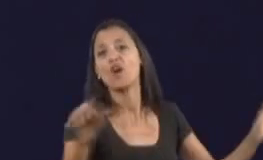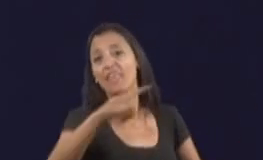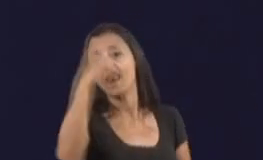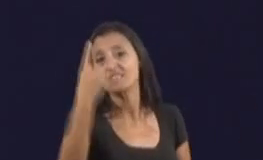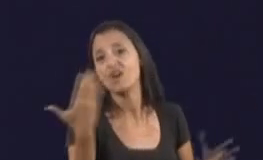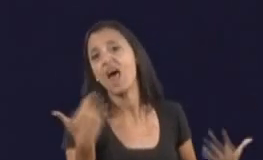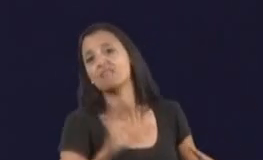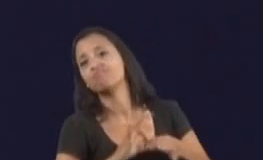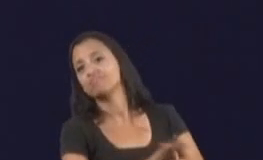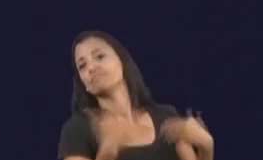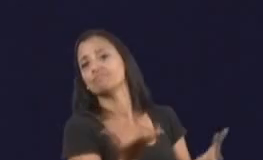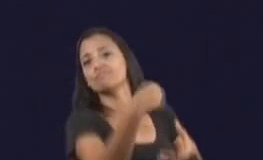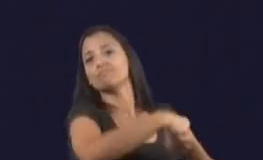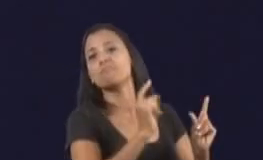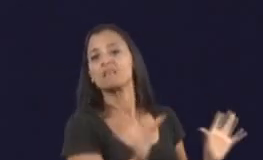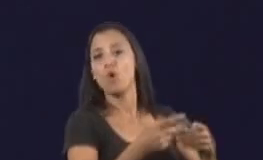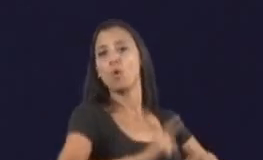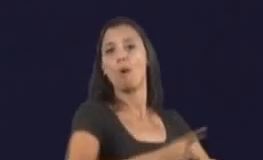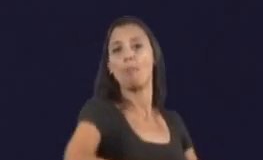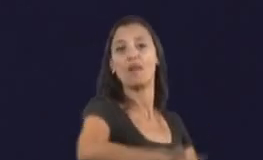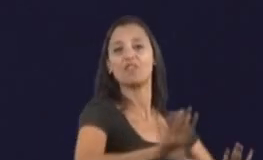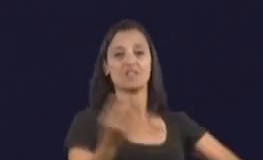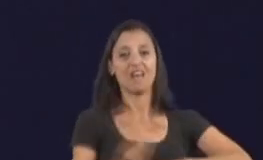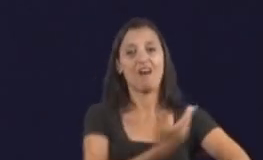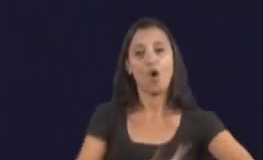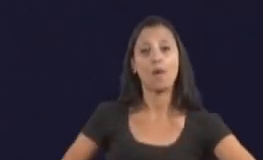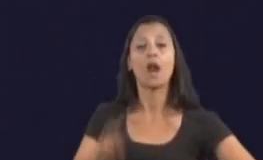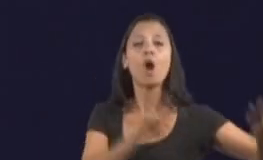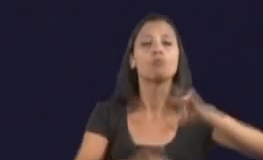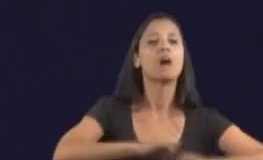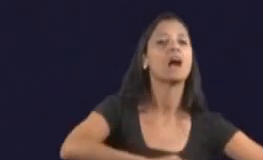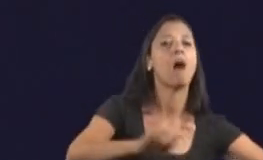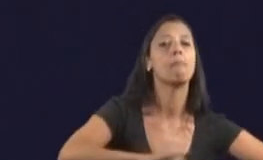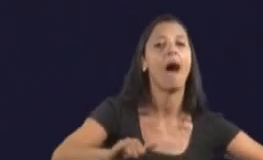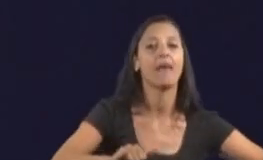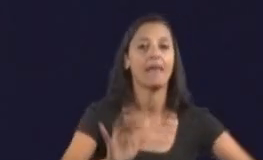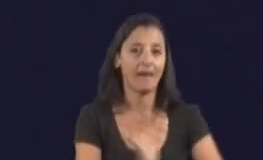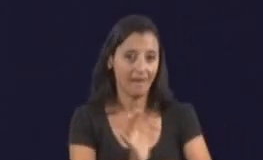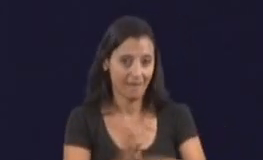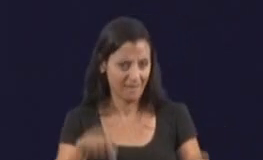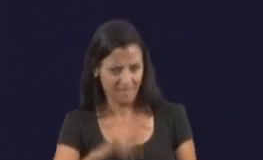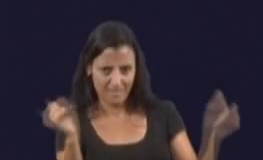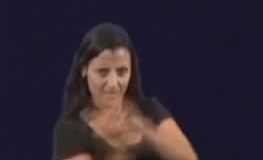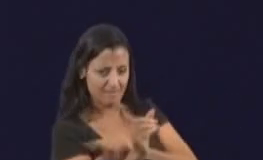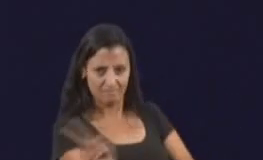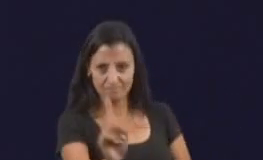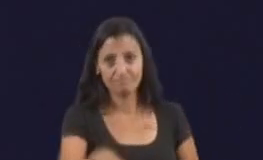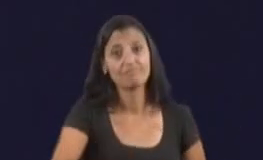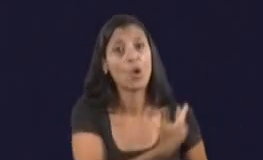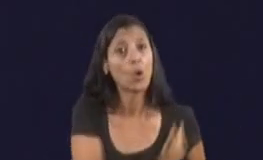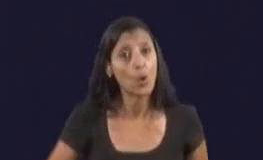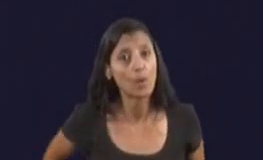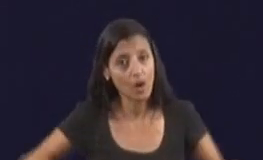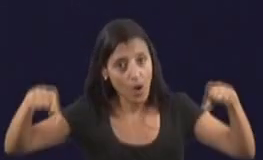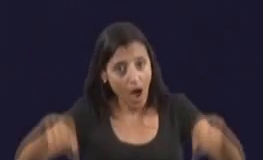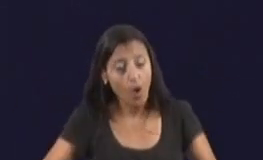era el partido político gobernante que lo usaba para hacer campaña política, y acá con este gobierno, y esperemos que en